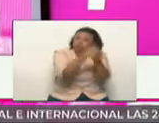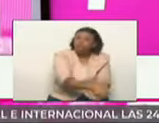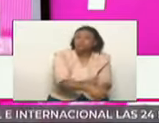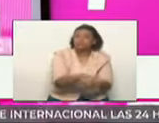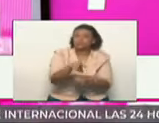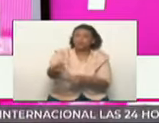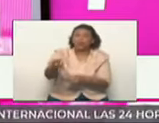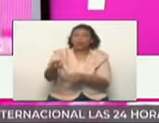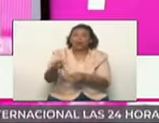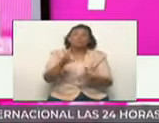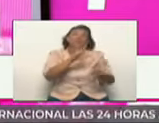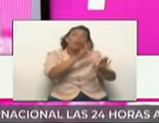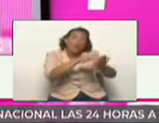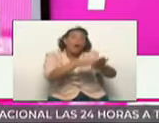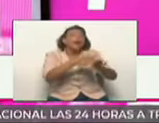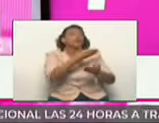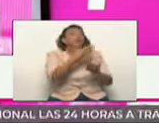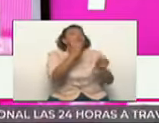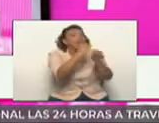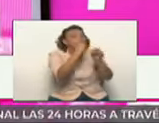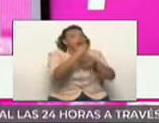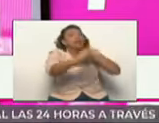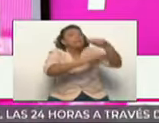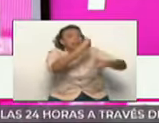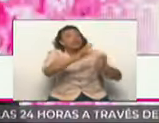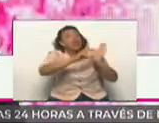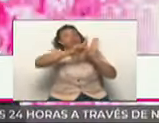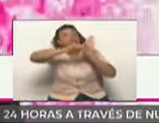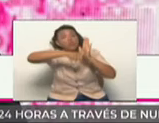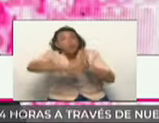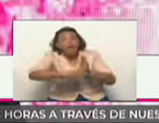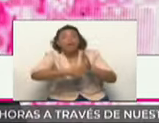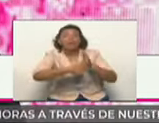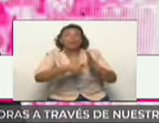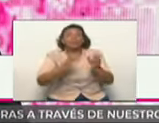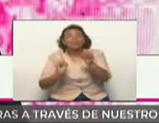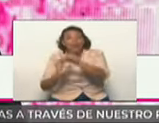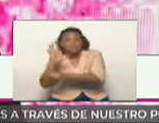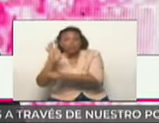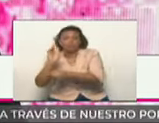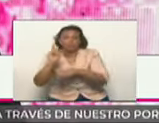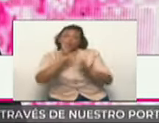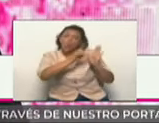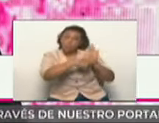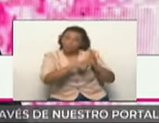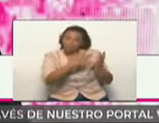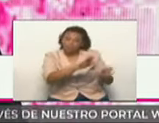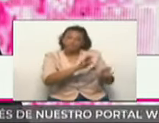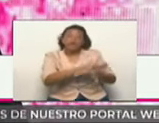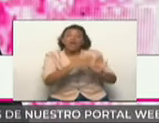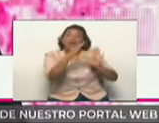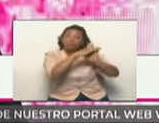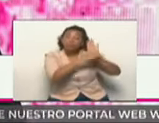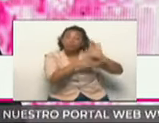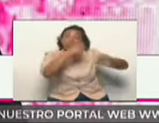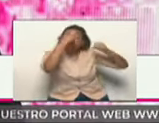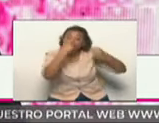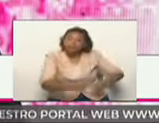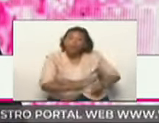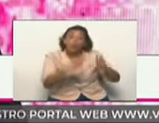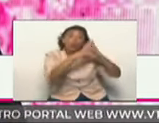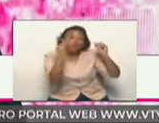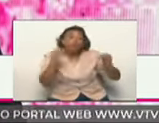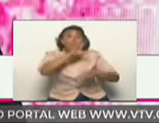una agenda bilateral que va tejiendo una fuerza multilateral. Nosotros tenemos una agenda consolidada con todos